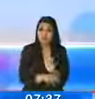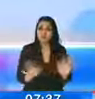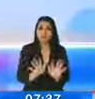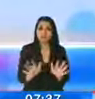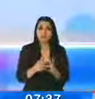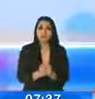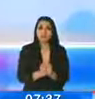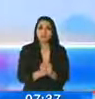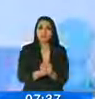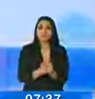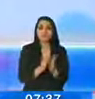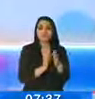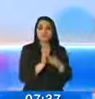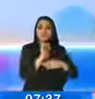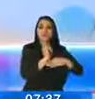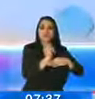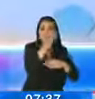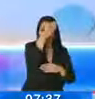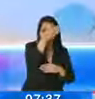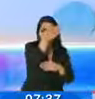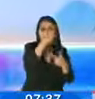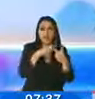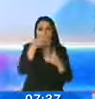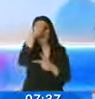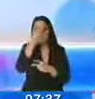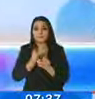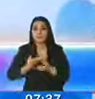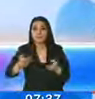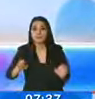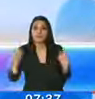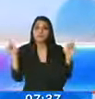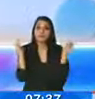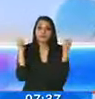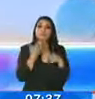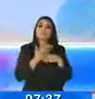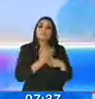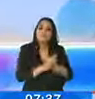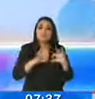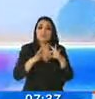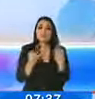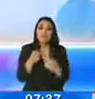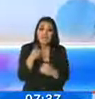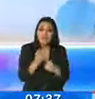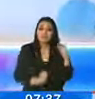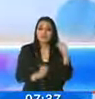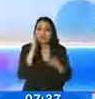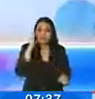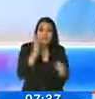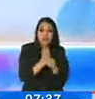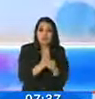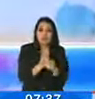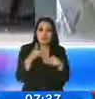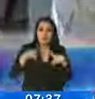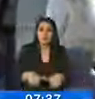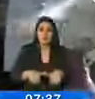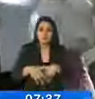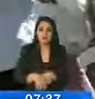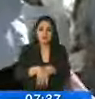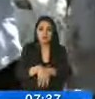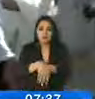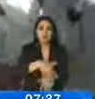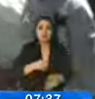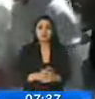Iglesia Católica, la Iglesia Evangélica, fundaciones que también defienden la familia, que ese es el objetivo principal por el cual estamos aquí. Según